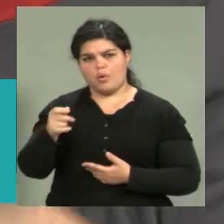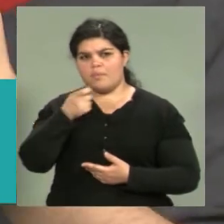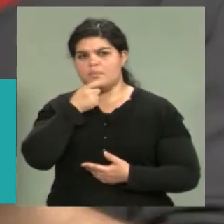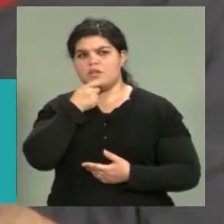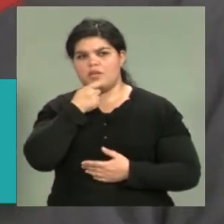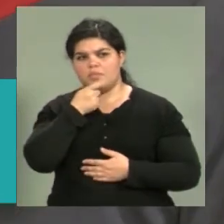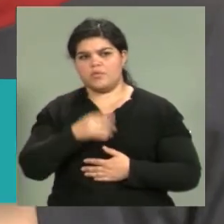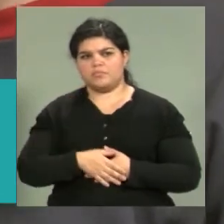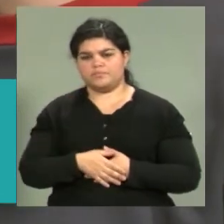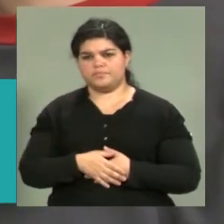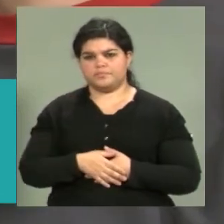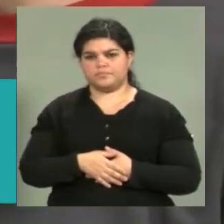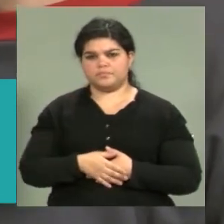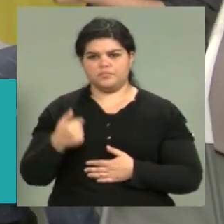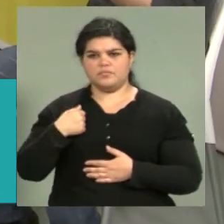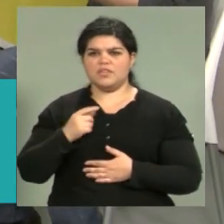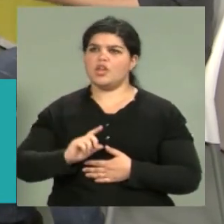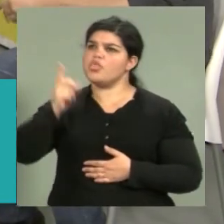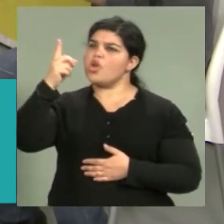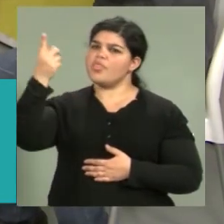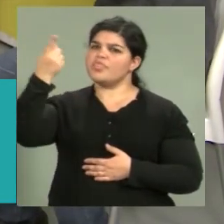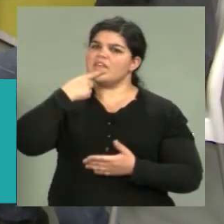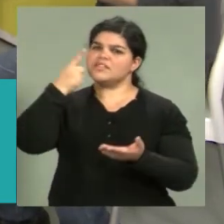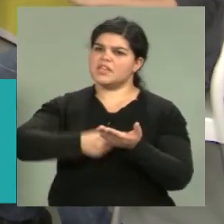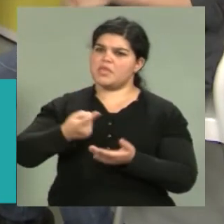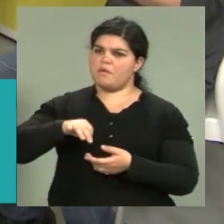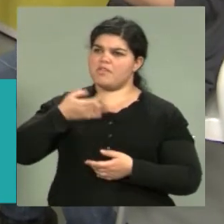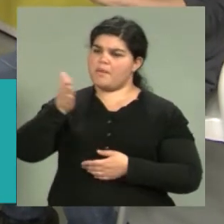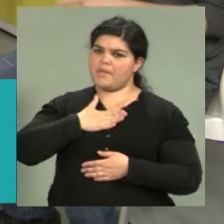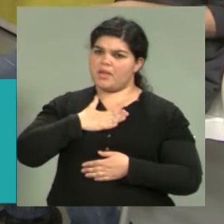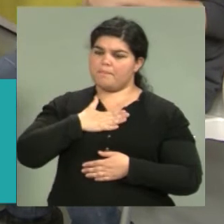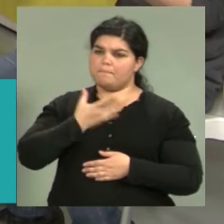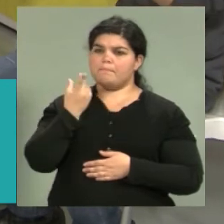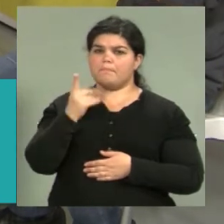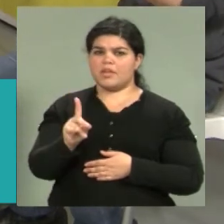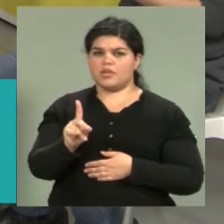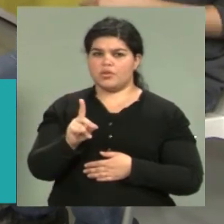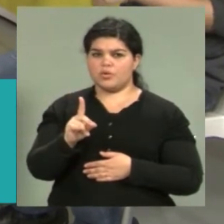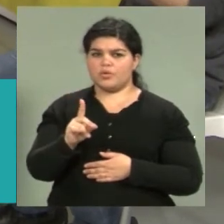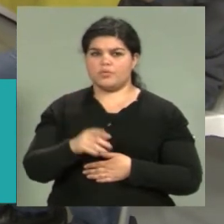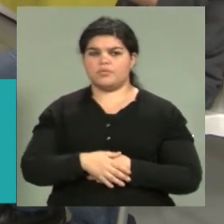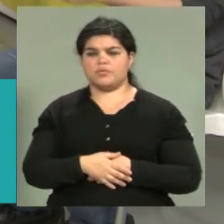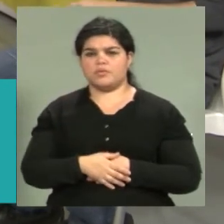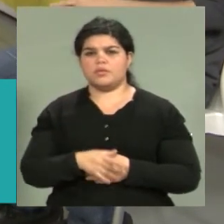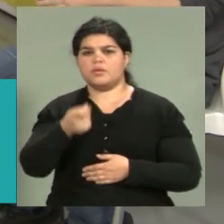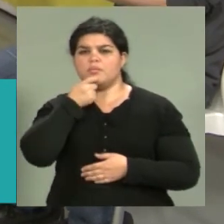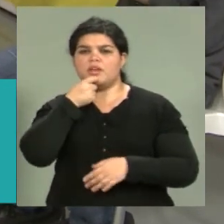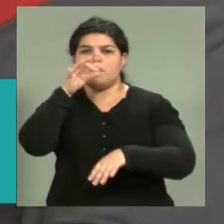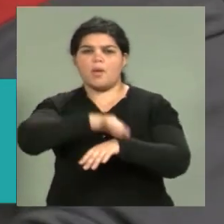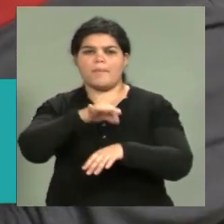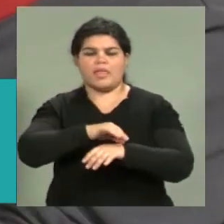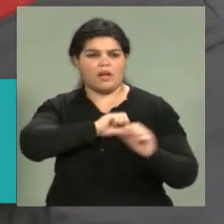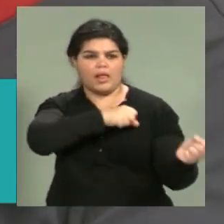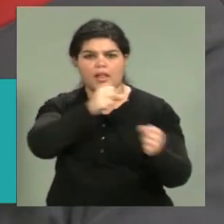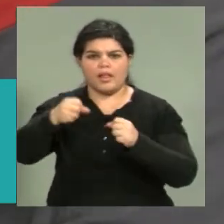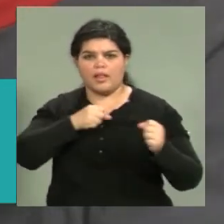bueno, Dios decide sobre mi vida, pero también, pongamos el caso, un médico desesperado Bien. por